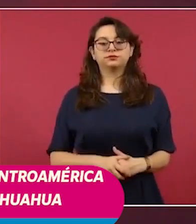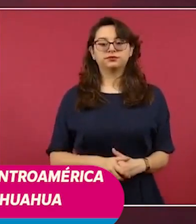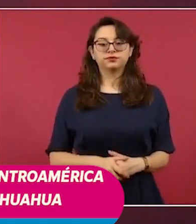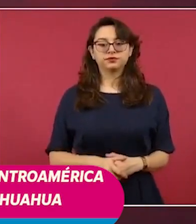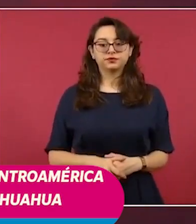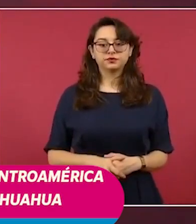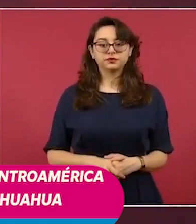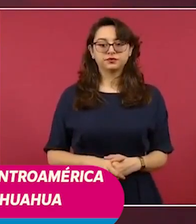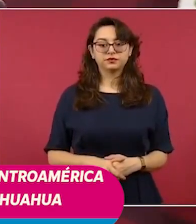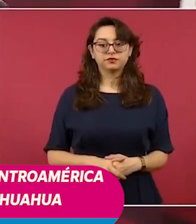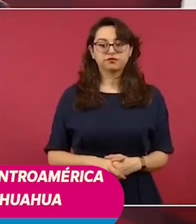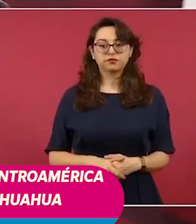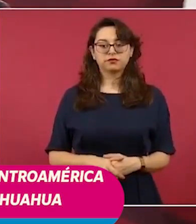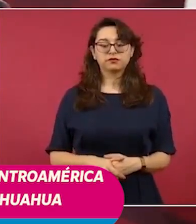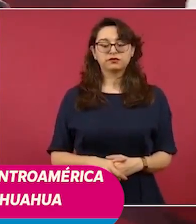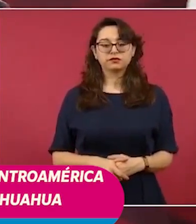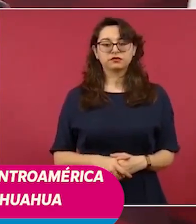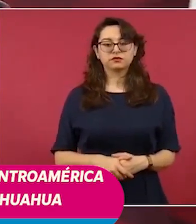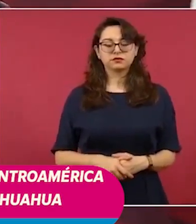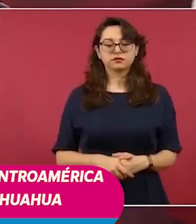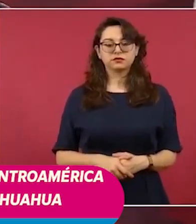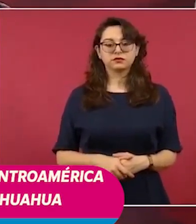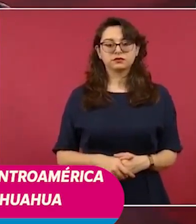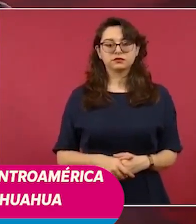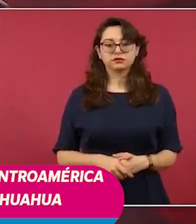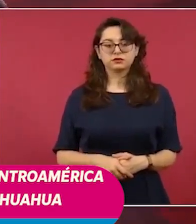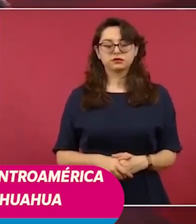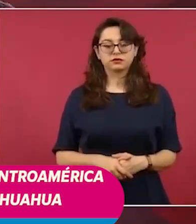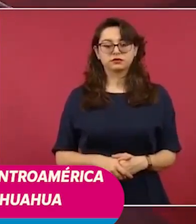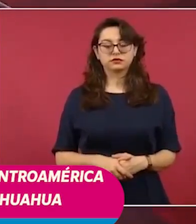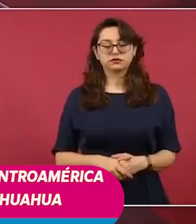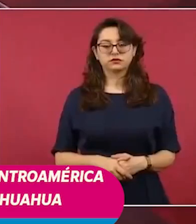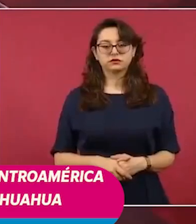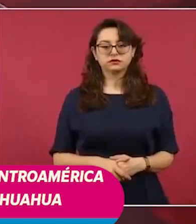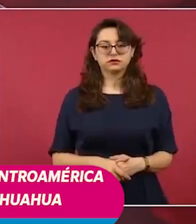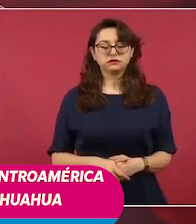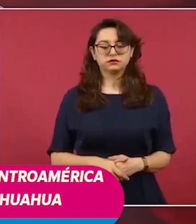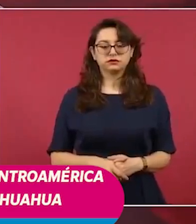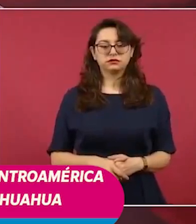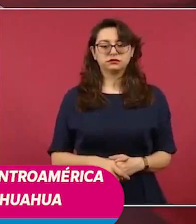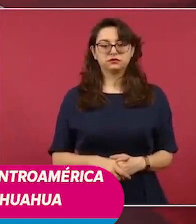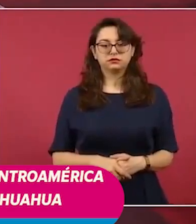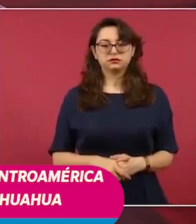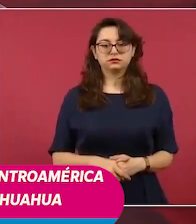y que se finquen